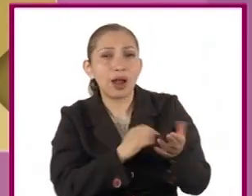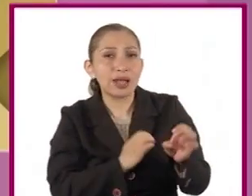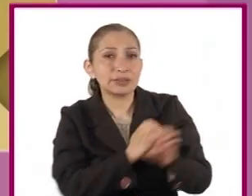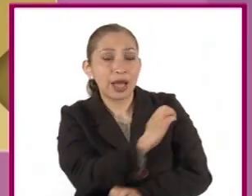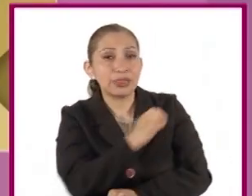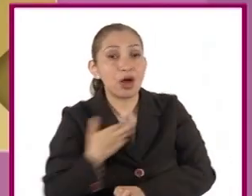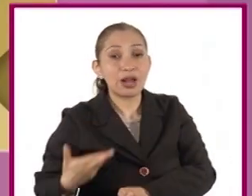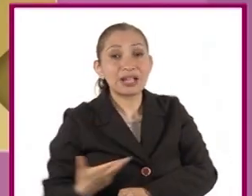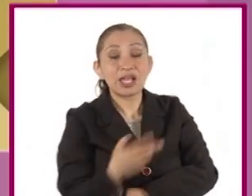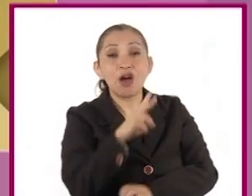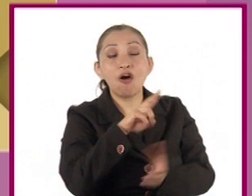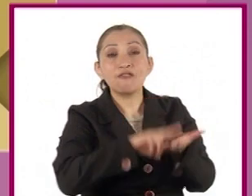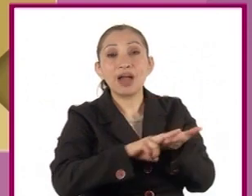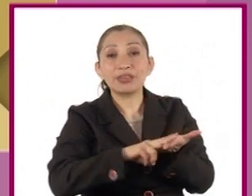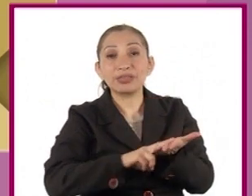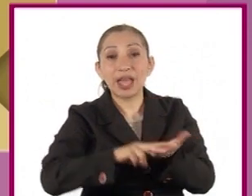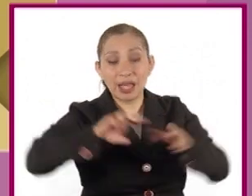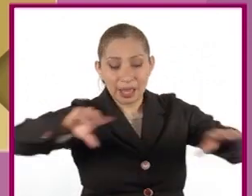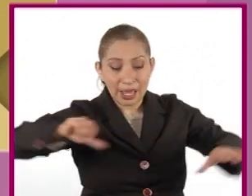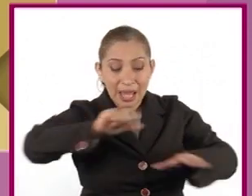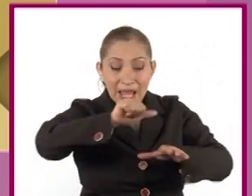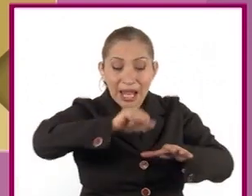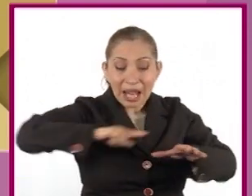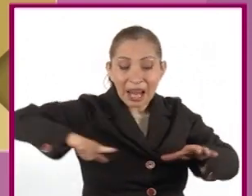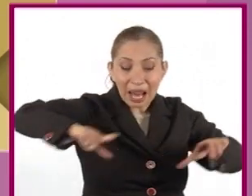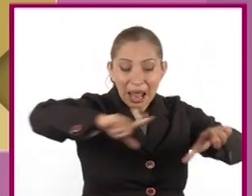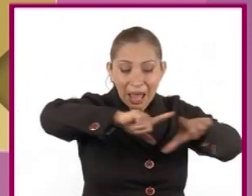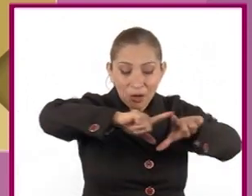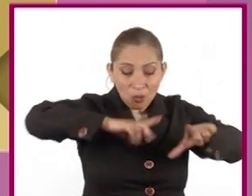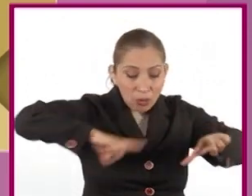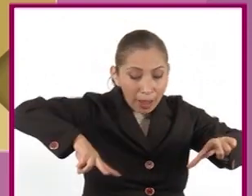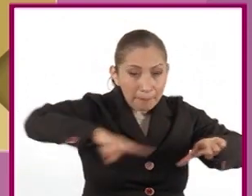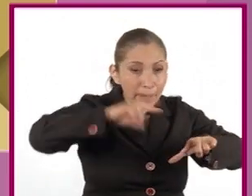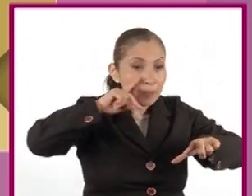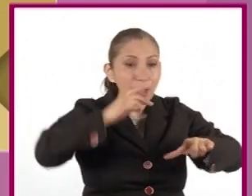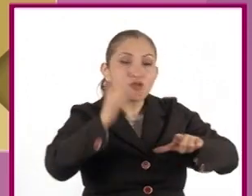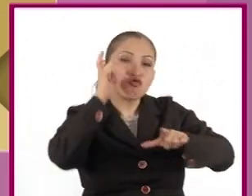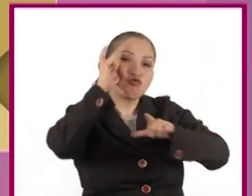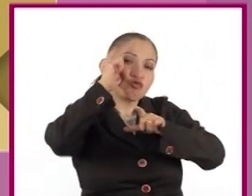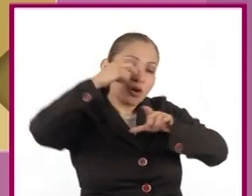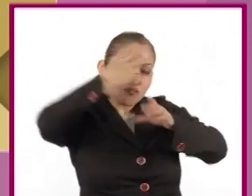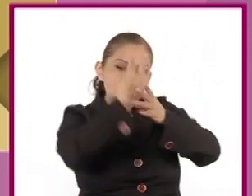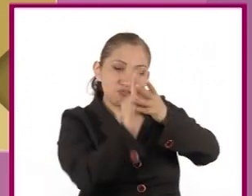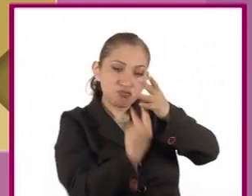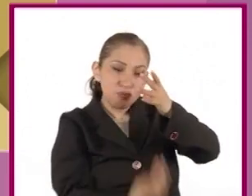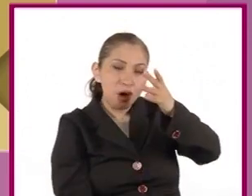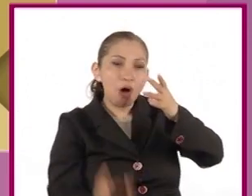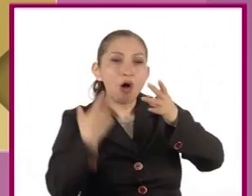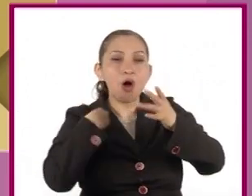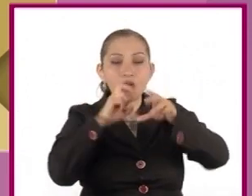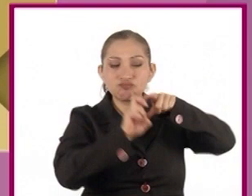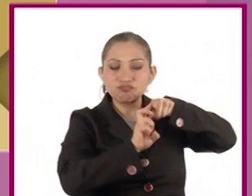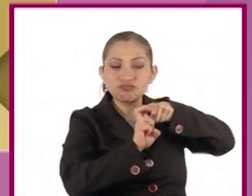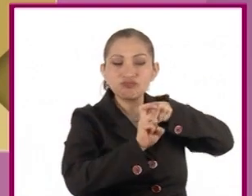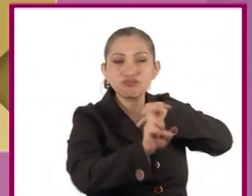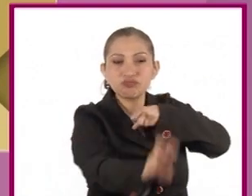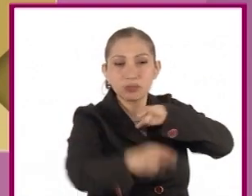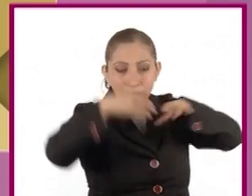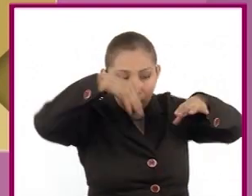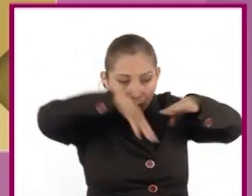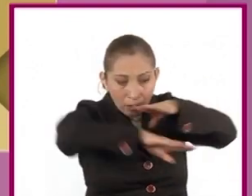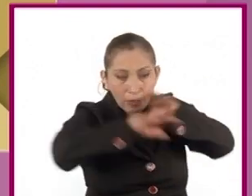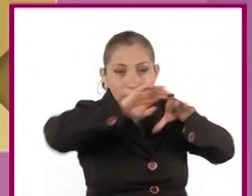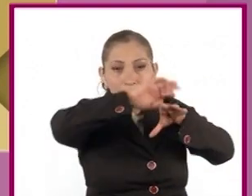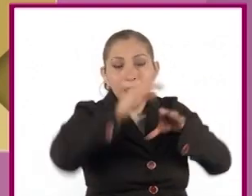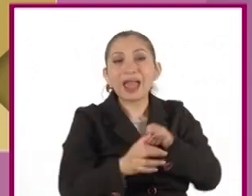es Río Verde y su laguna de la Media Luna, donde pueden snorkelear o deslizarse en tirolesa. En la gruta de la